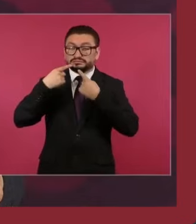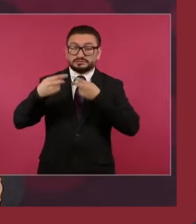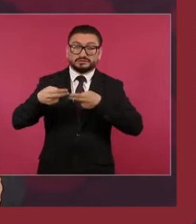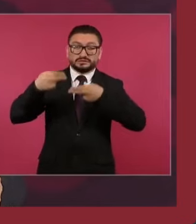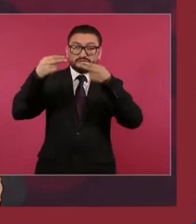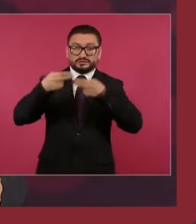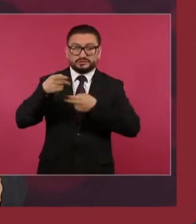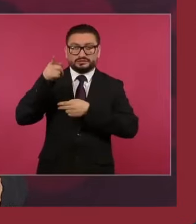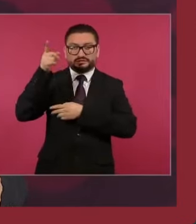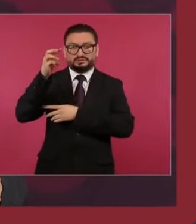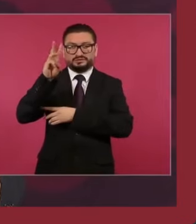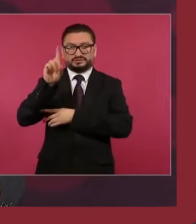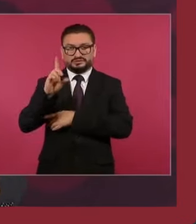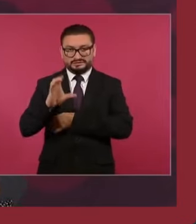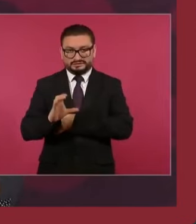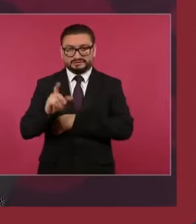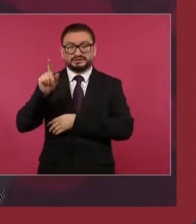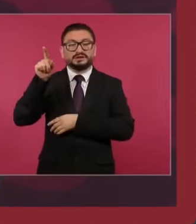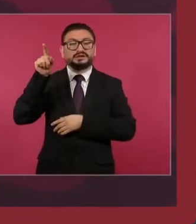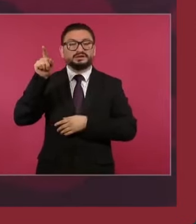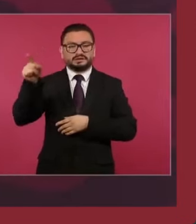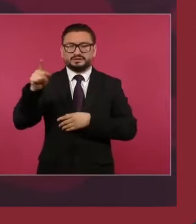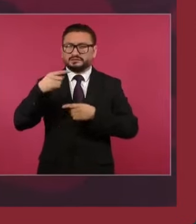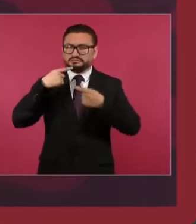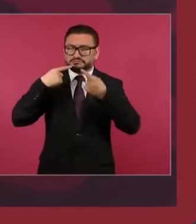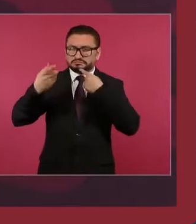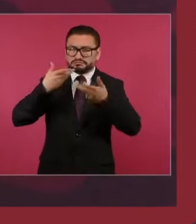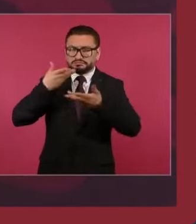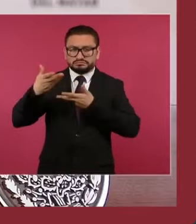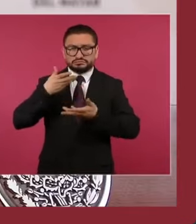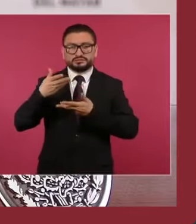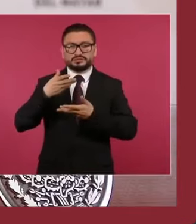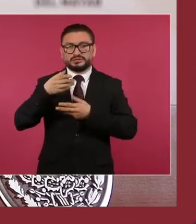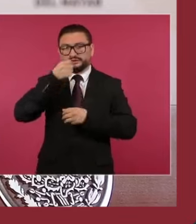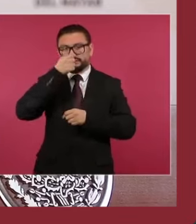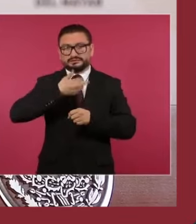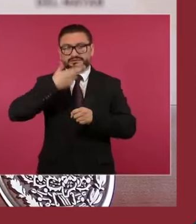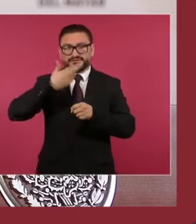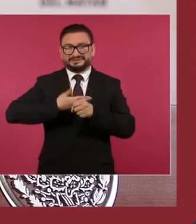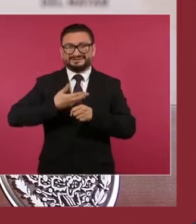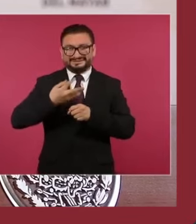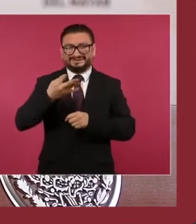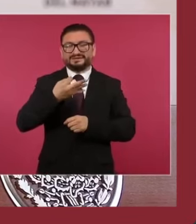a Washington, y lo resolvió el secretario del Tesoro